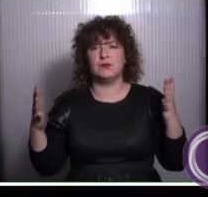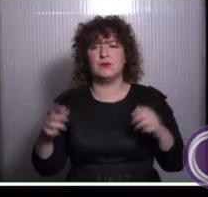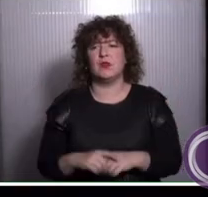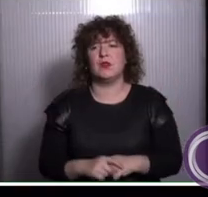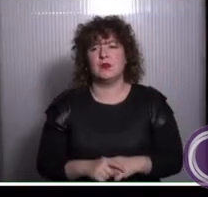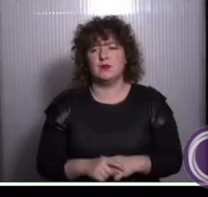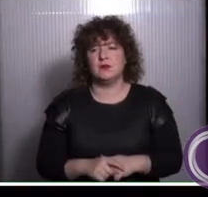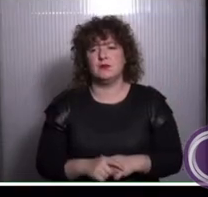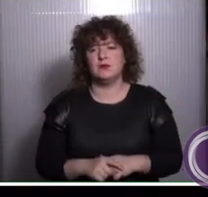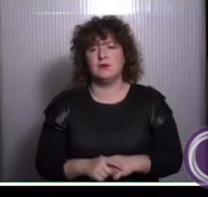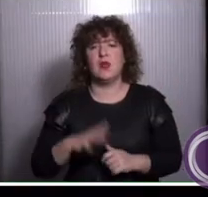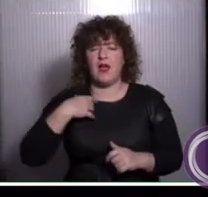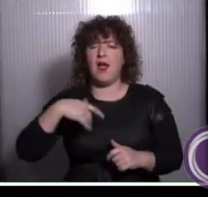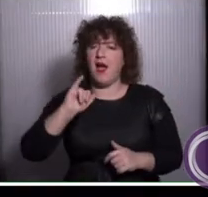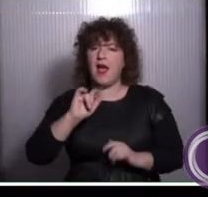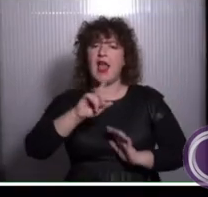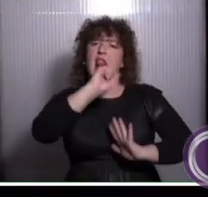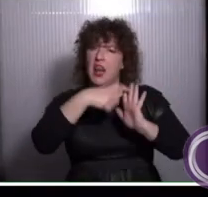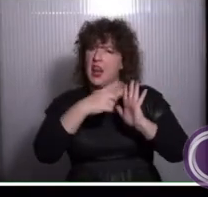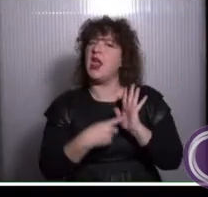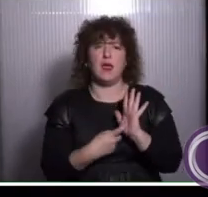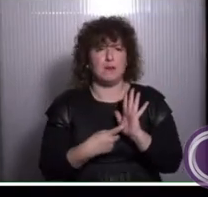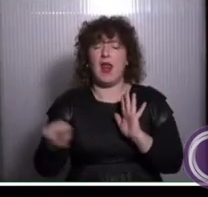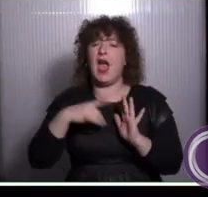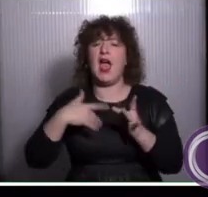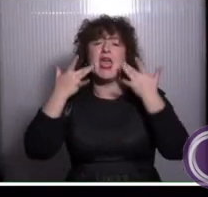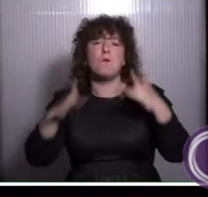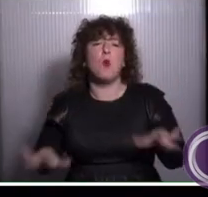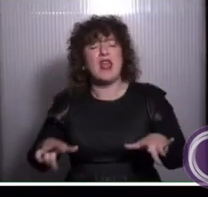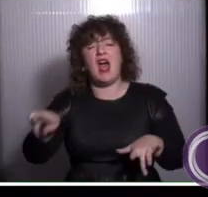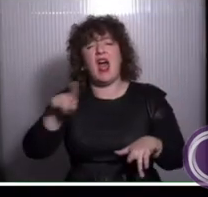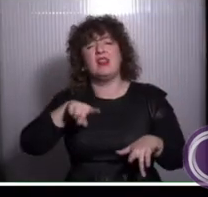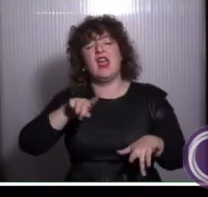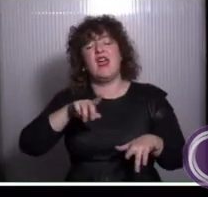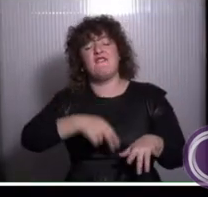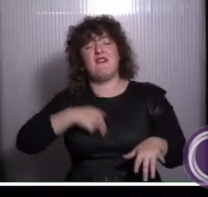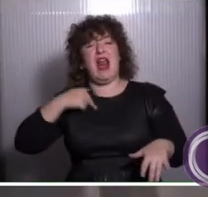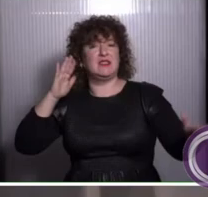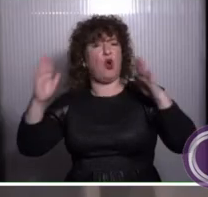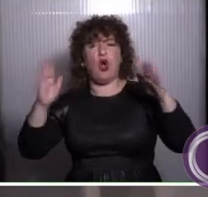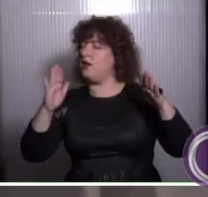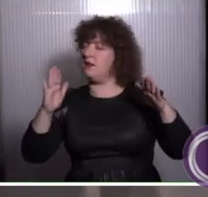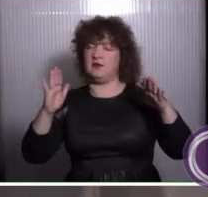Tenemos leyes para acabar con la impunidad del franquismo desde